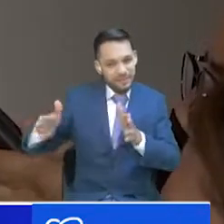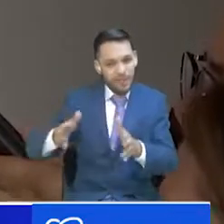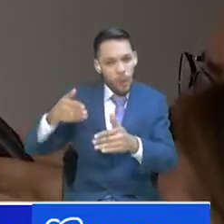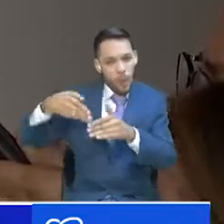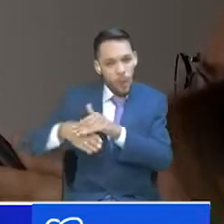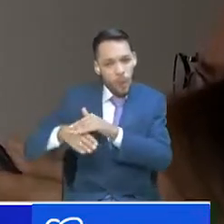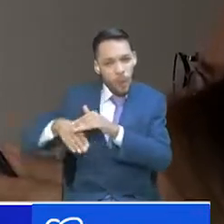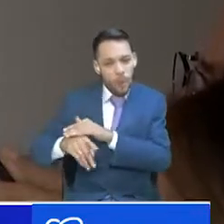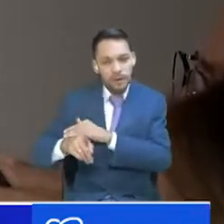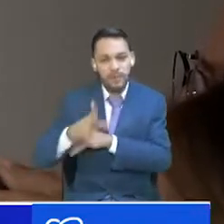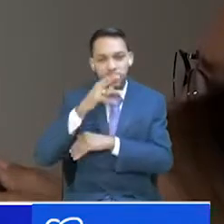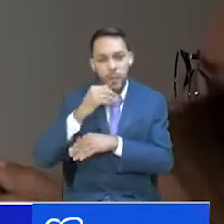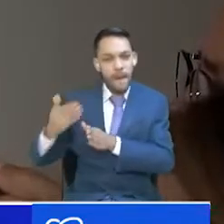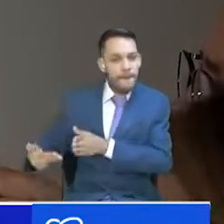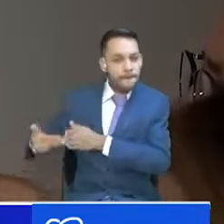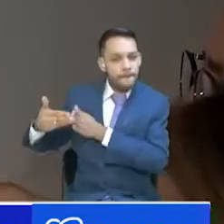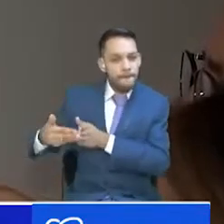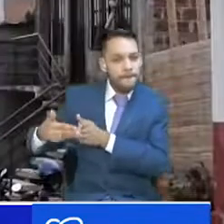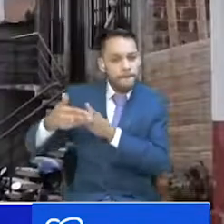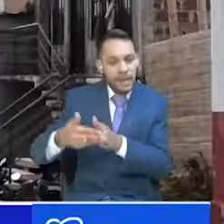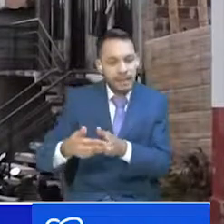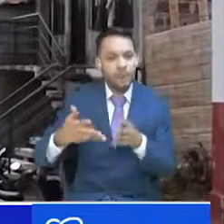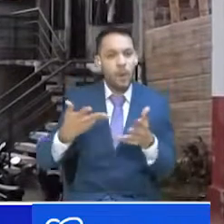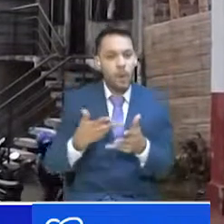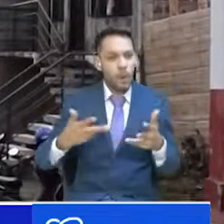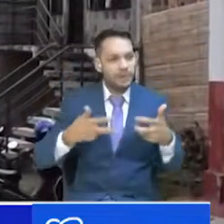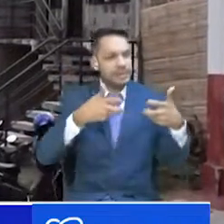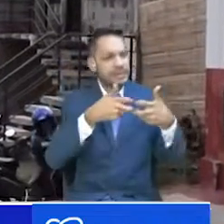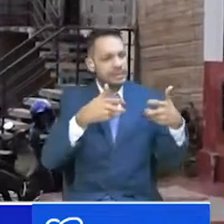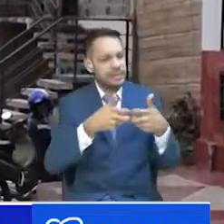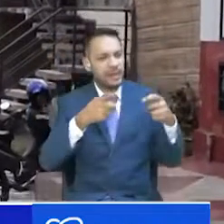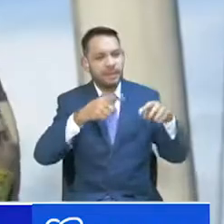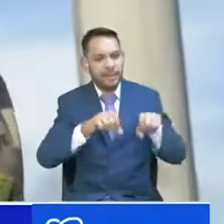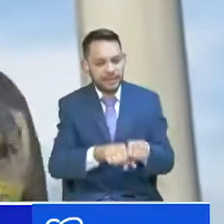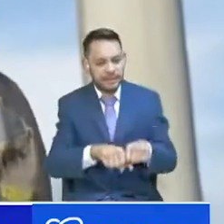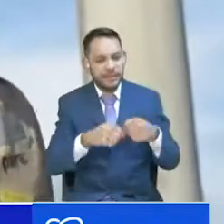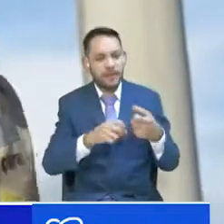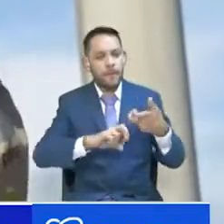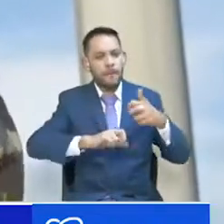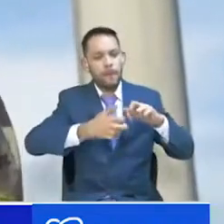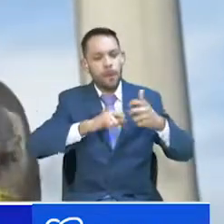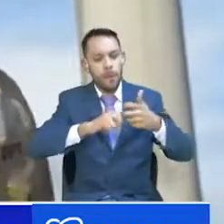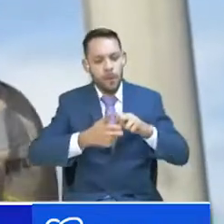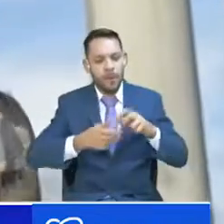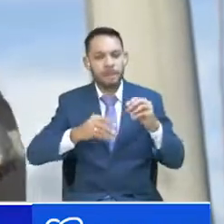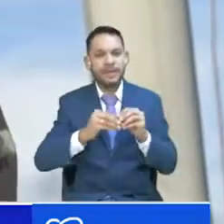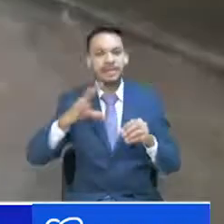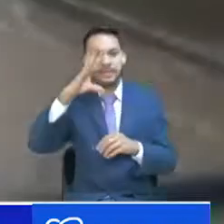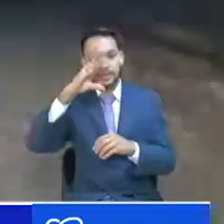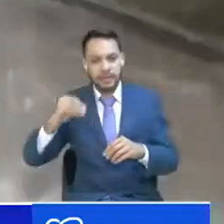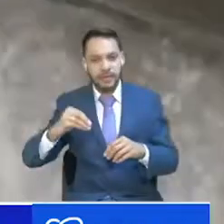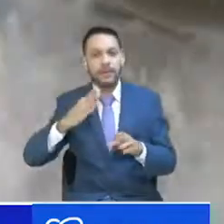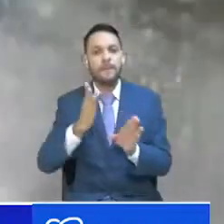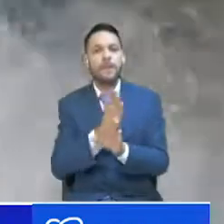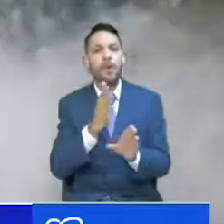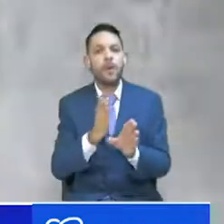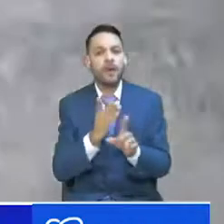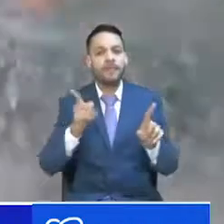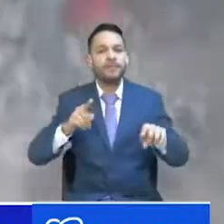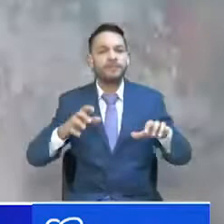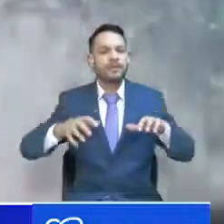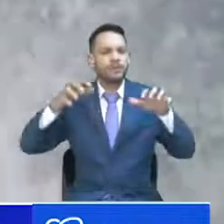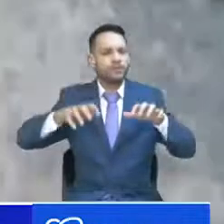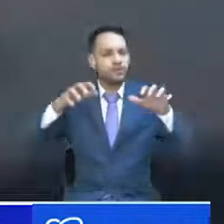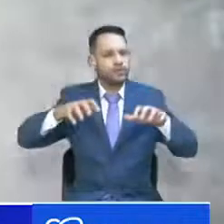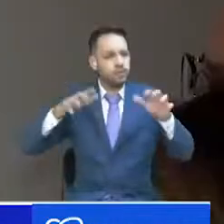nuestro mantenimiento especialmente buen material eléctrico asimismo en el quindío el servicio energía se ha visto afectado por el tema invernal y